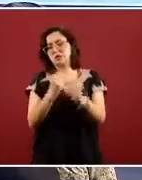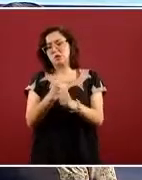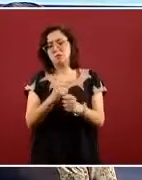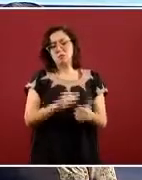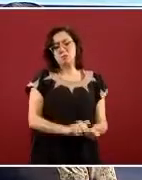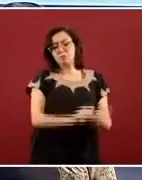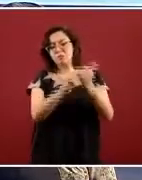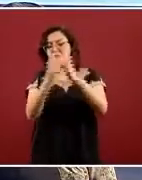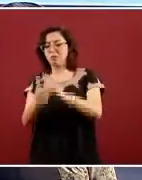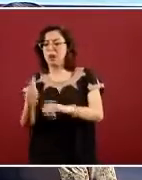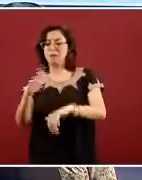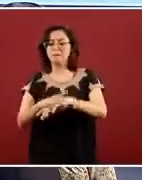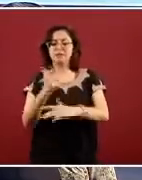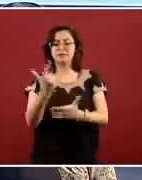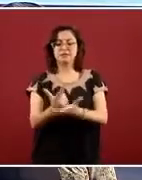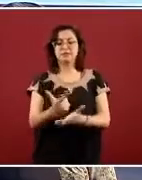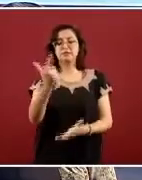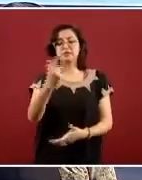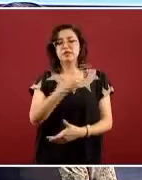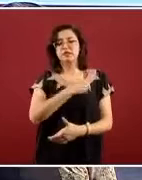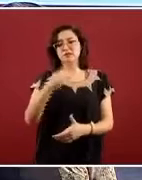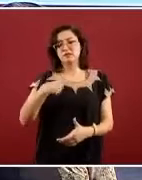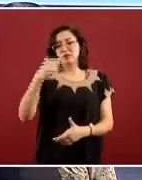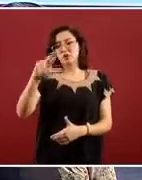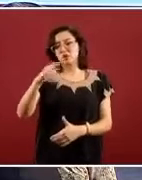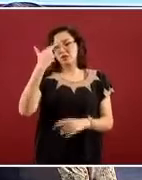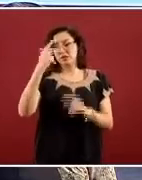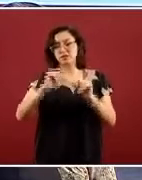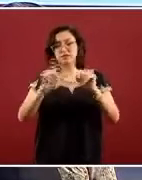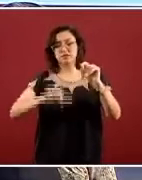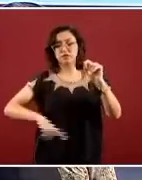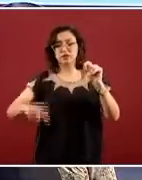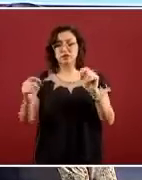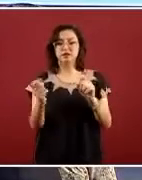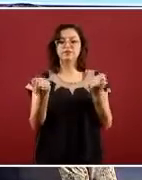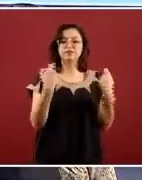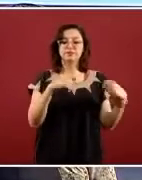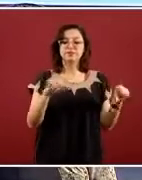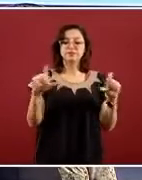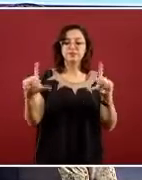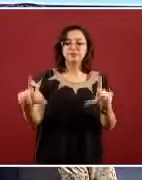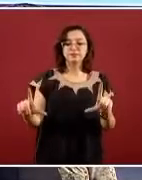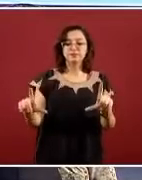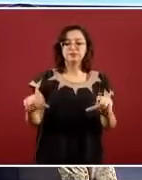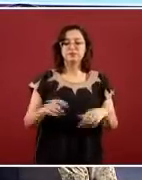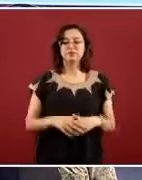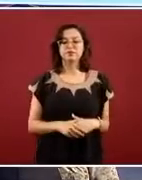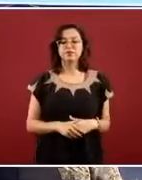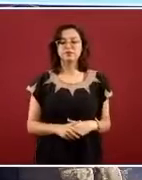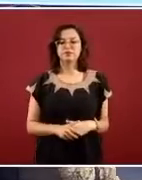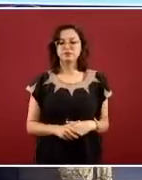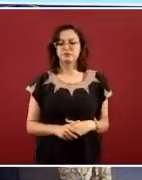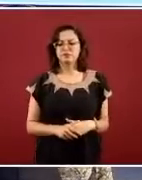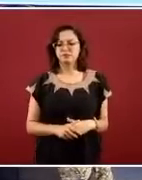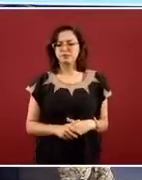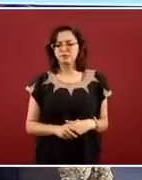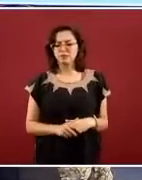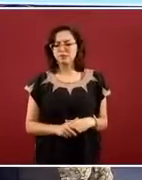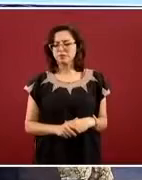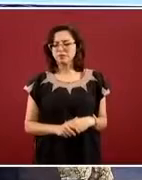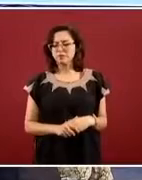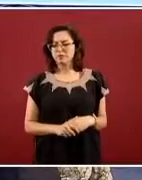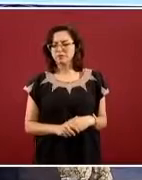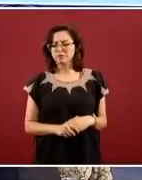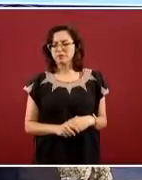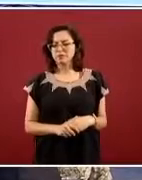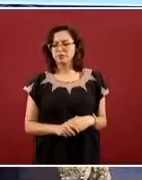a incrementarse, ¿no? Esto recordando que es a nivel nacional. La siguiente, por favor. La distribución en